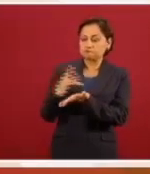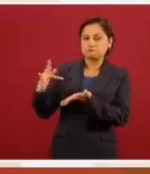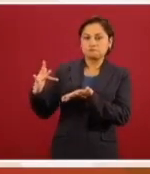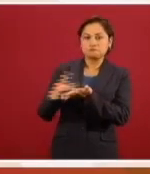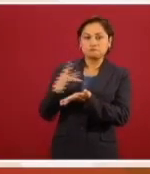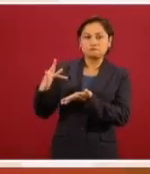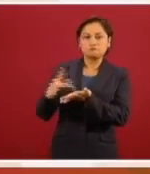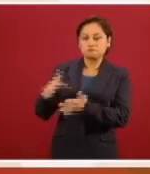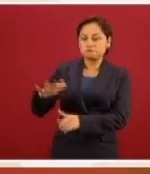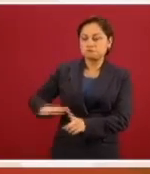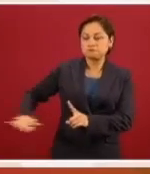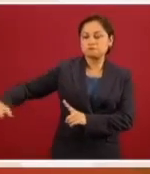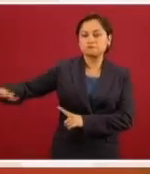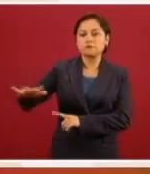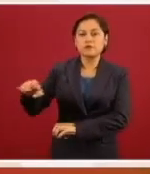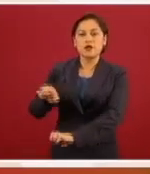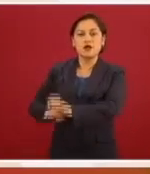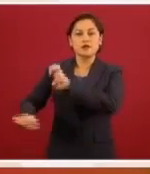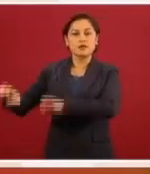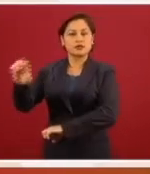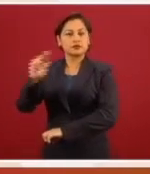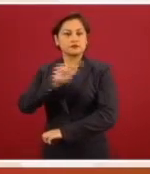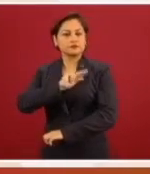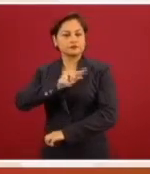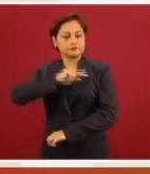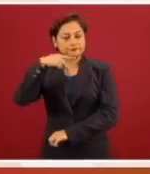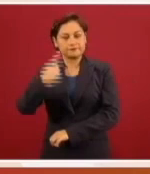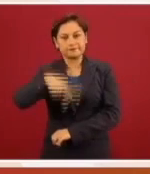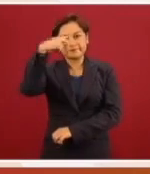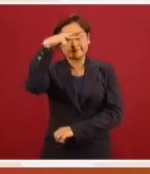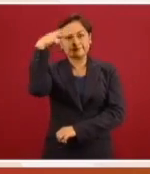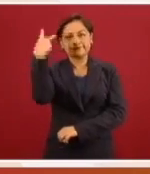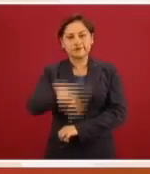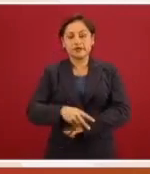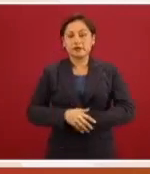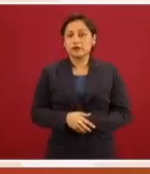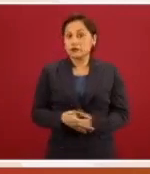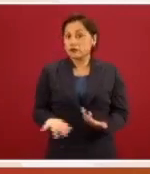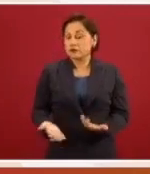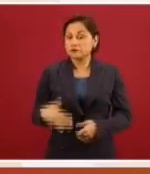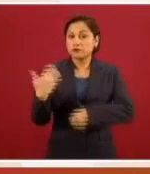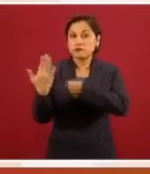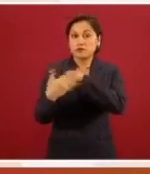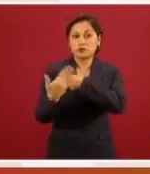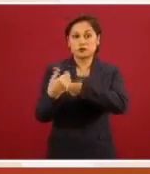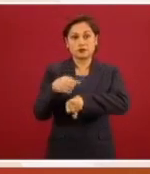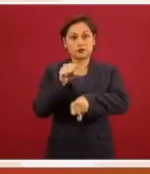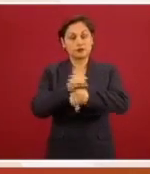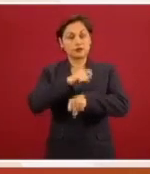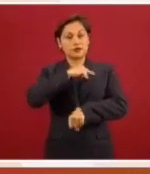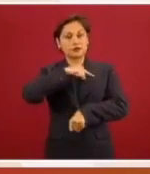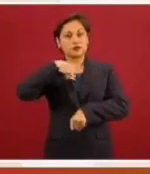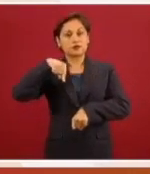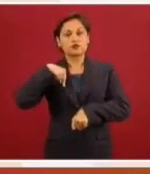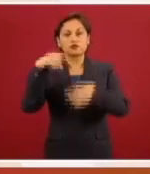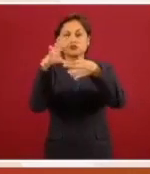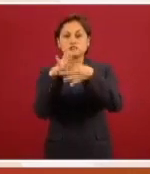del sector privado nacional. La semana próxima daremos a conocer un programa de